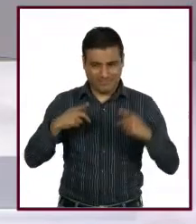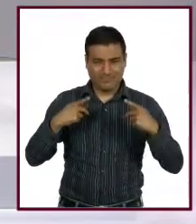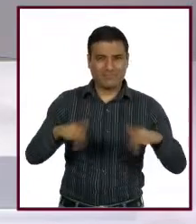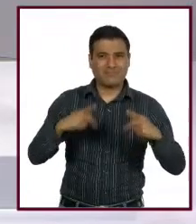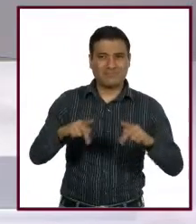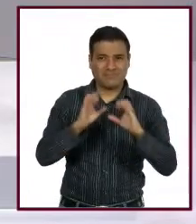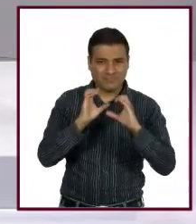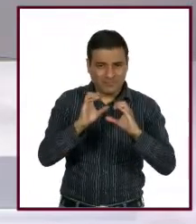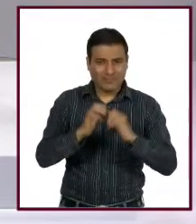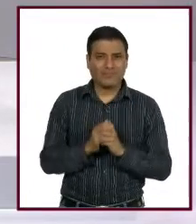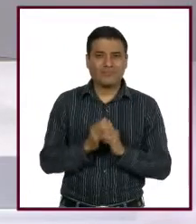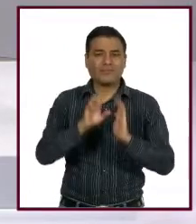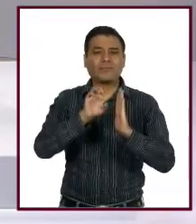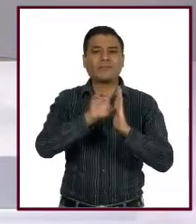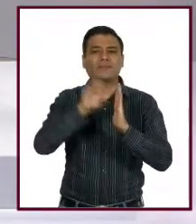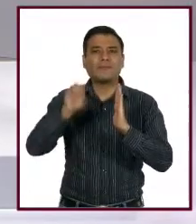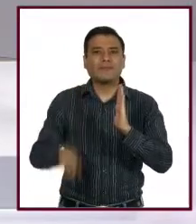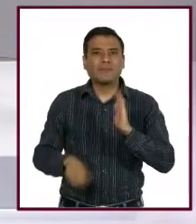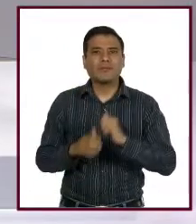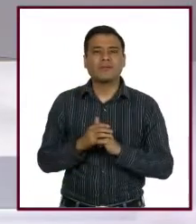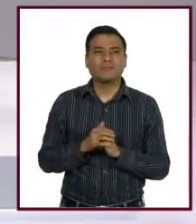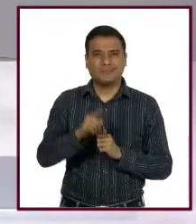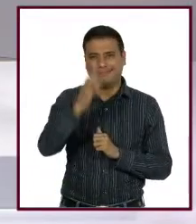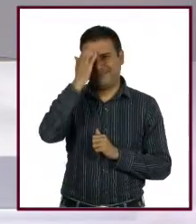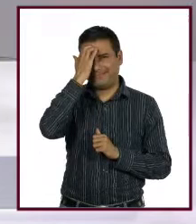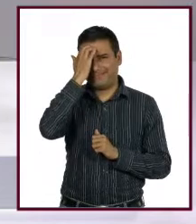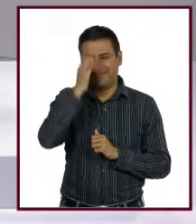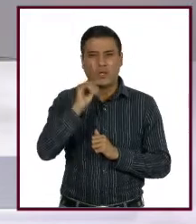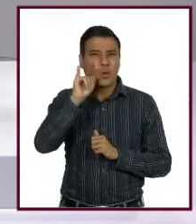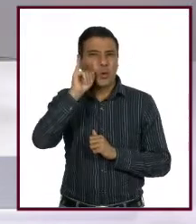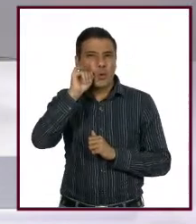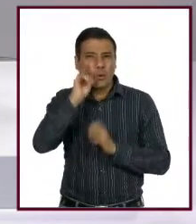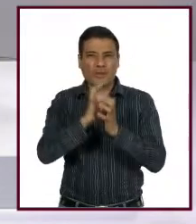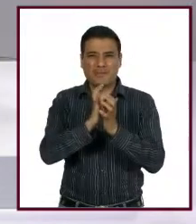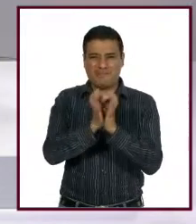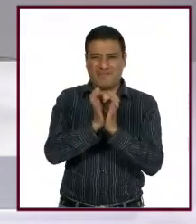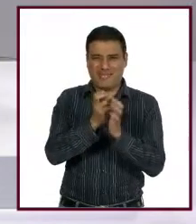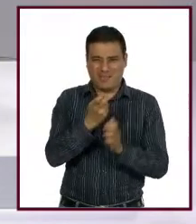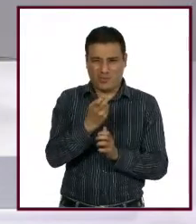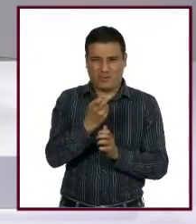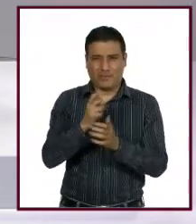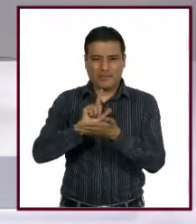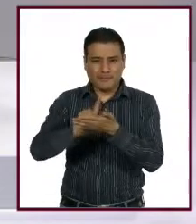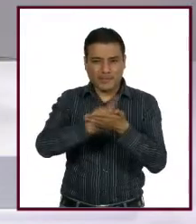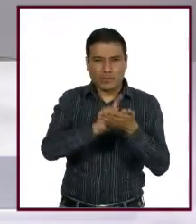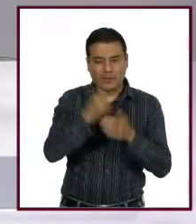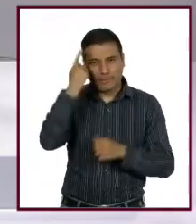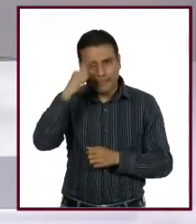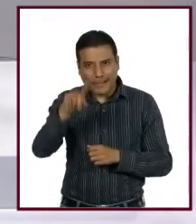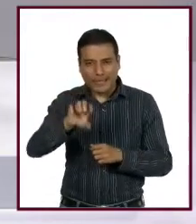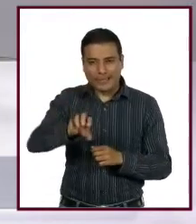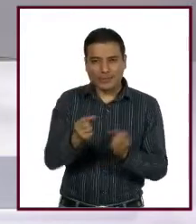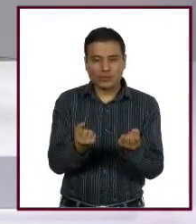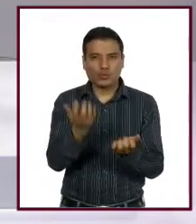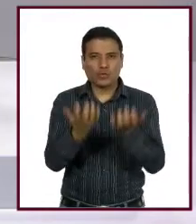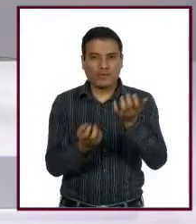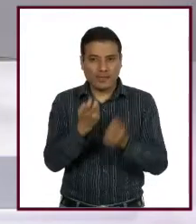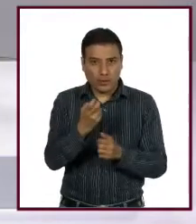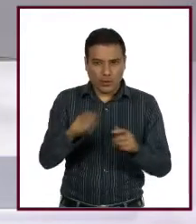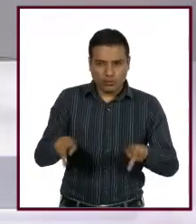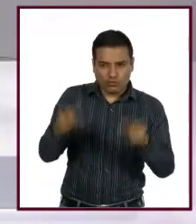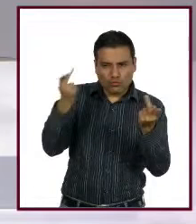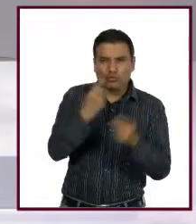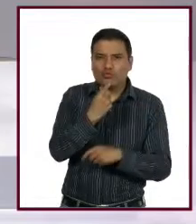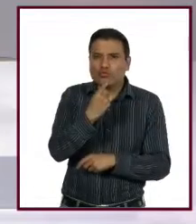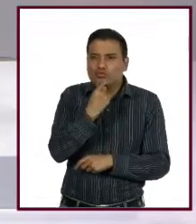tlapalería del famoso jugo de piña limpiador para estufas que utilizan algunas personas como inhalables. Y al cuestionar